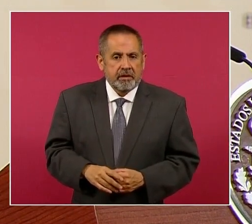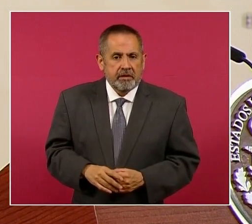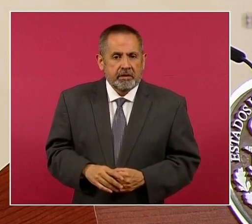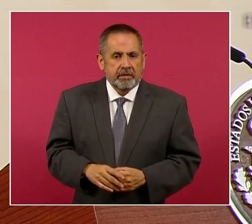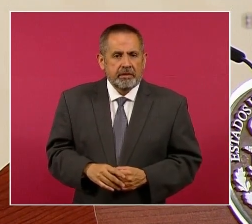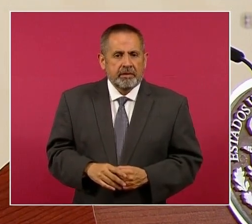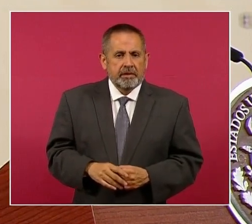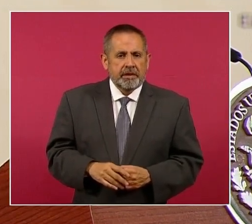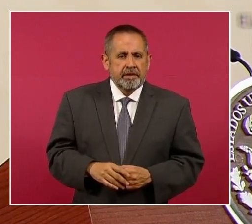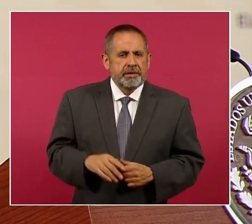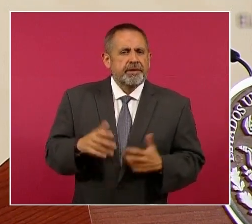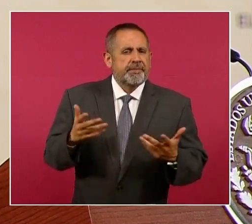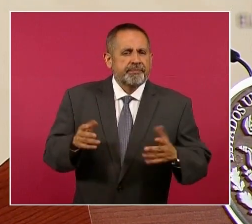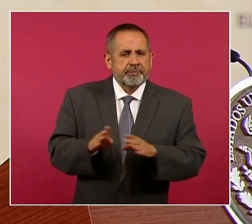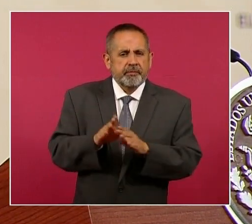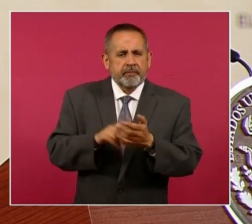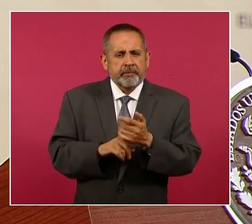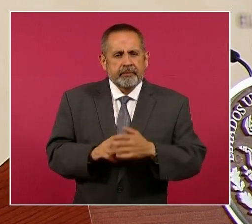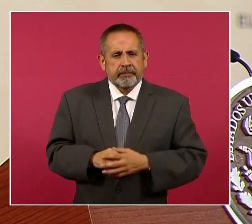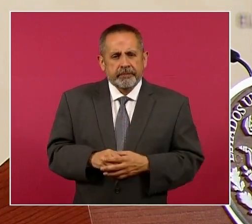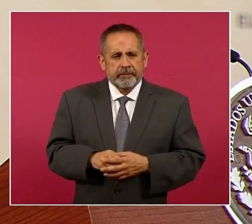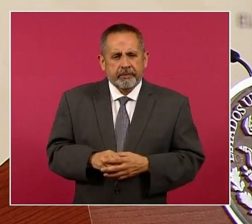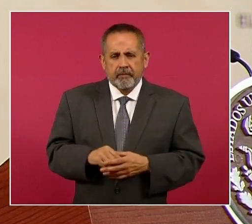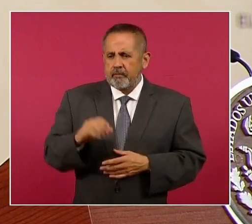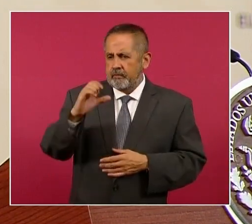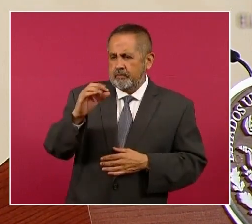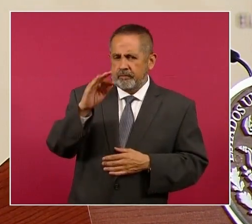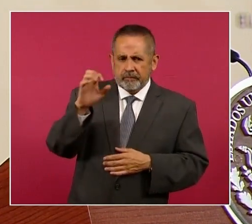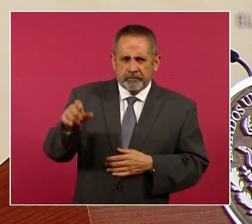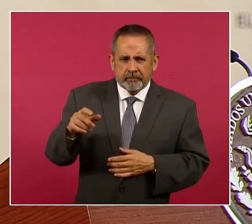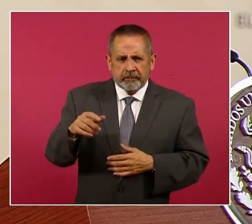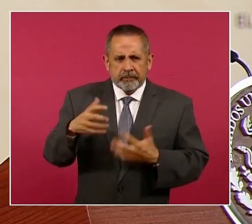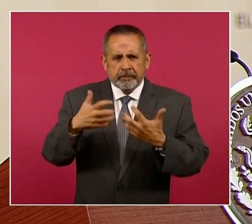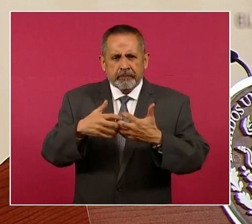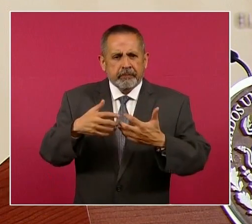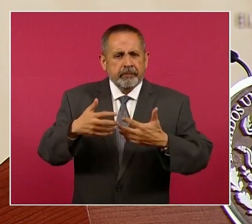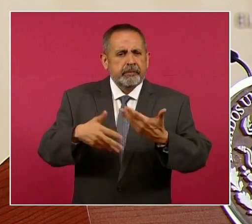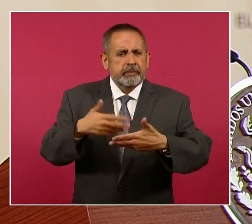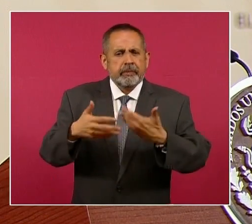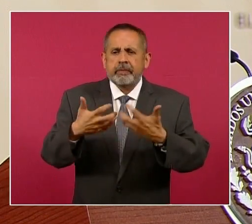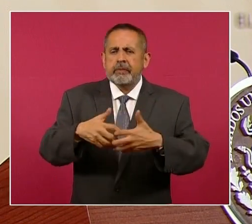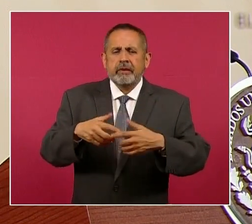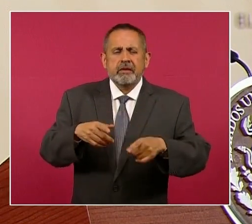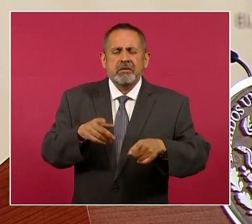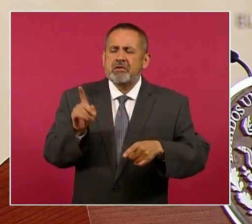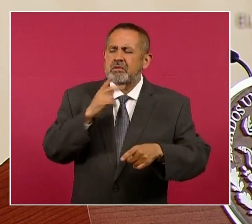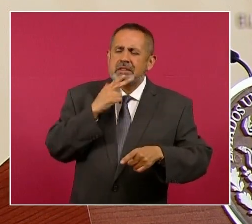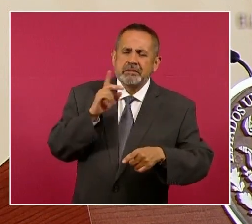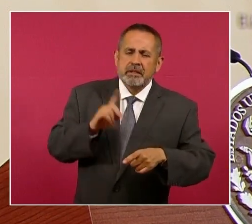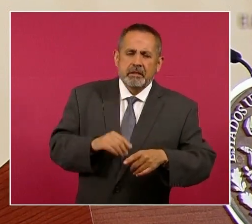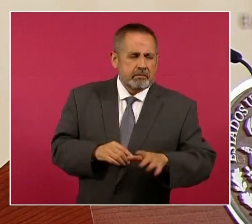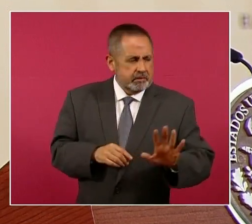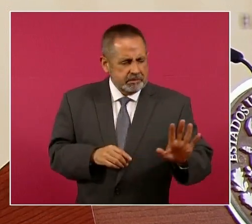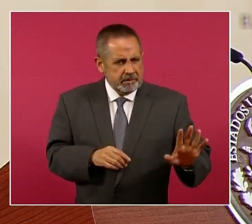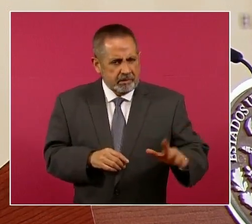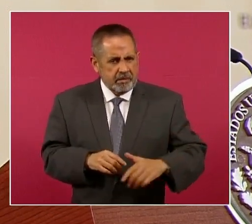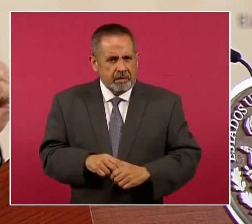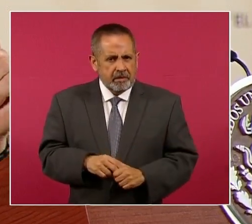Comisión Federal de Electricidad. Dicen, es que no va a operar la Comisión Federal, no puede operar la Comisión Federal de Electricidad. No,